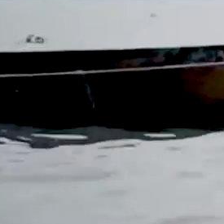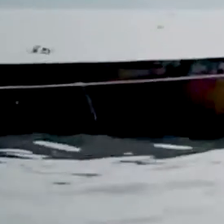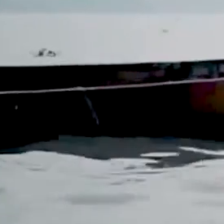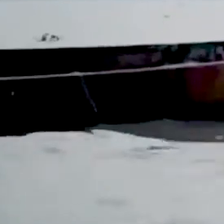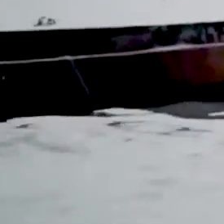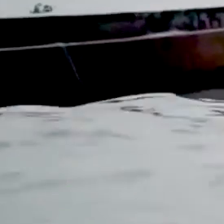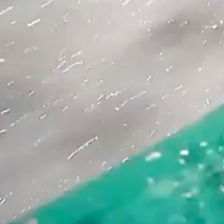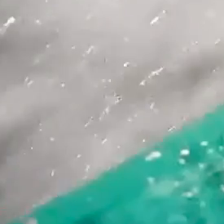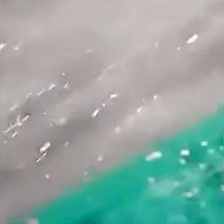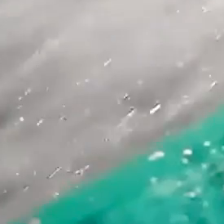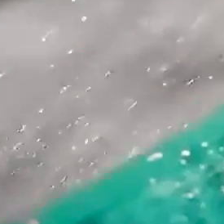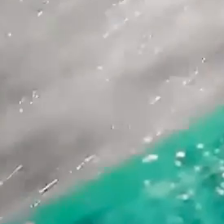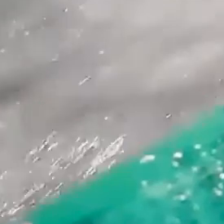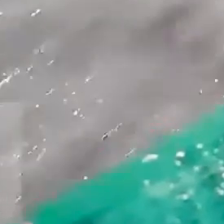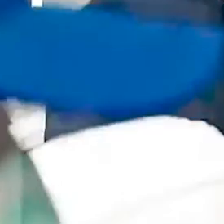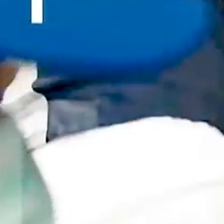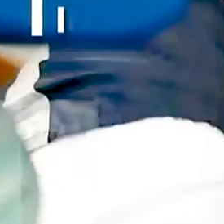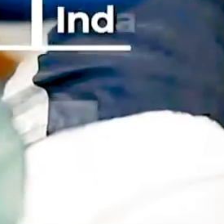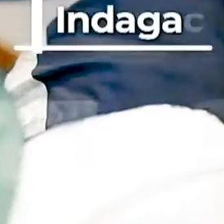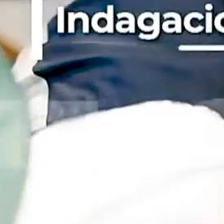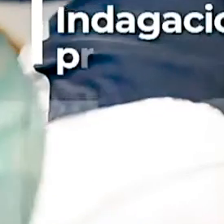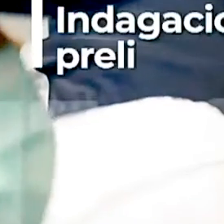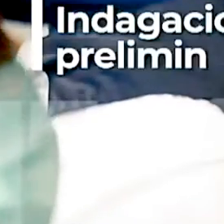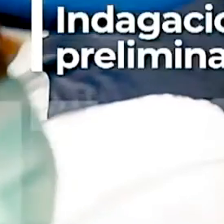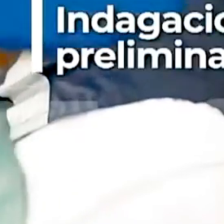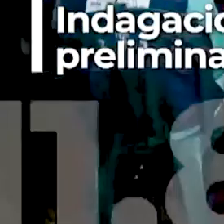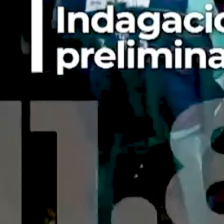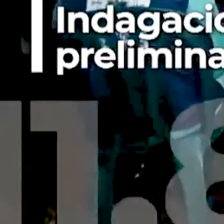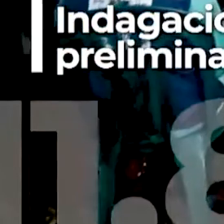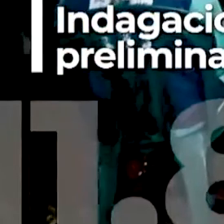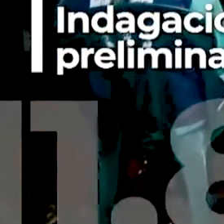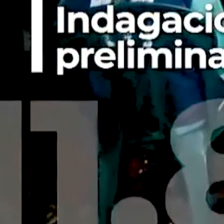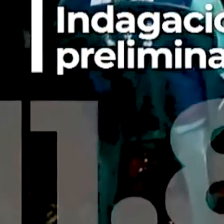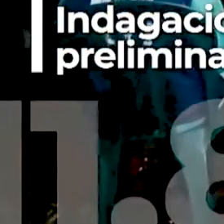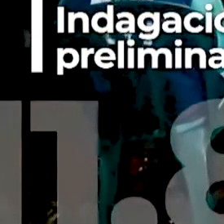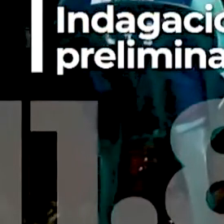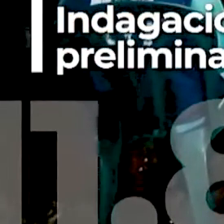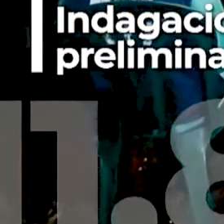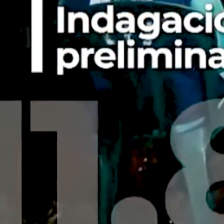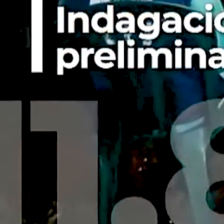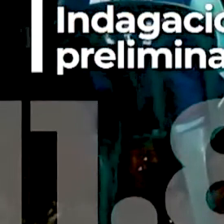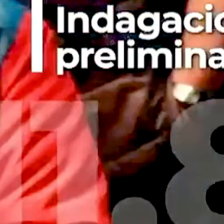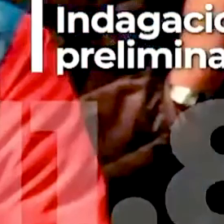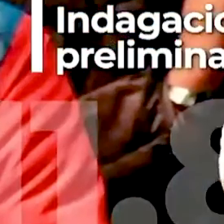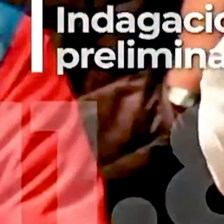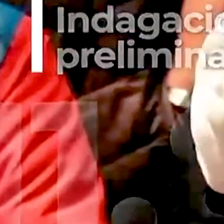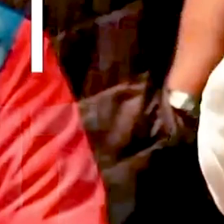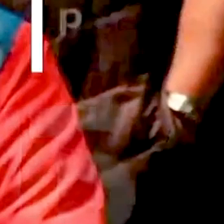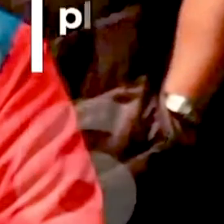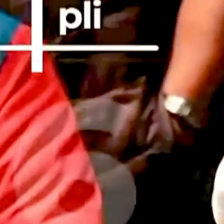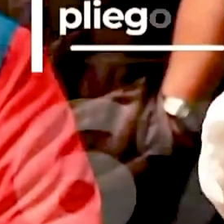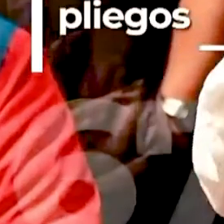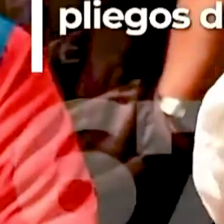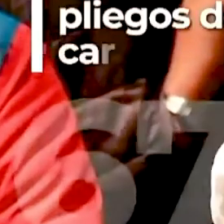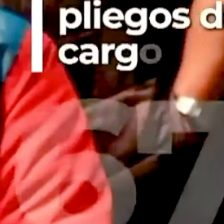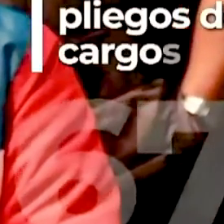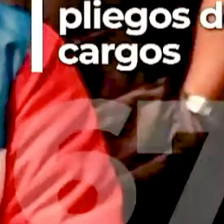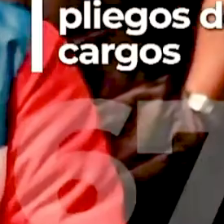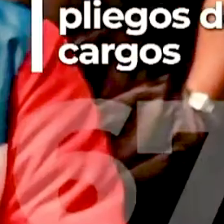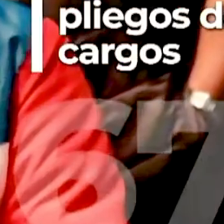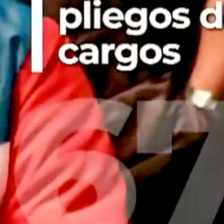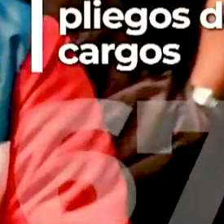irregulares por parte de servidores públicos. Abrió 11.847 indagaciones preliminares,